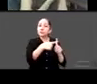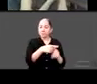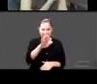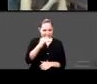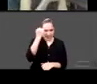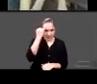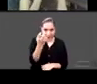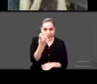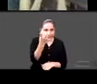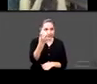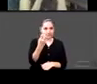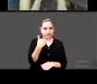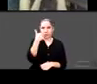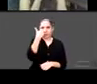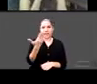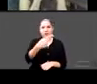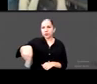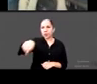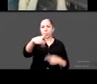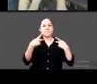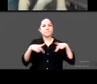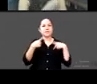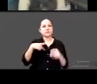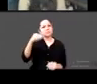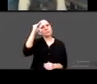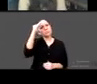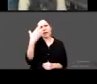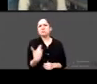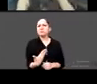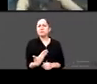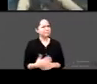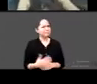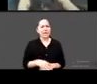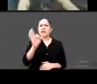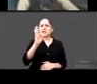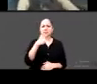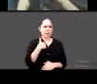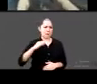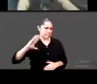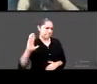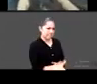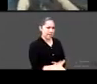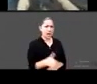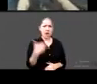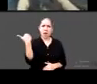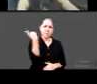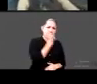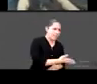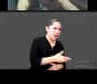público. O sea, darle una nalgada, un coscorrón, una bofetada, un pellizco, a un niño o a una